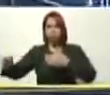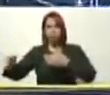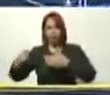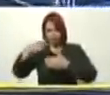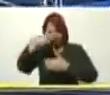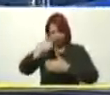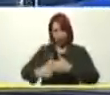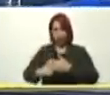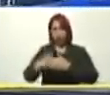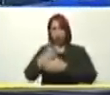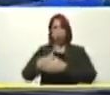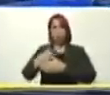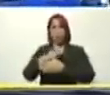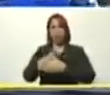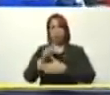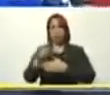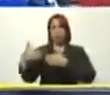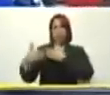Hay formas de hacerlo.